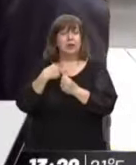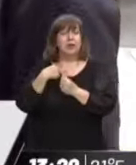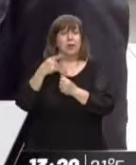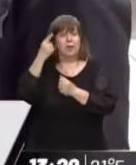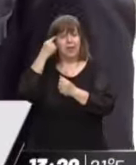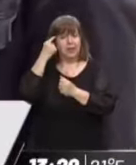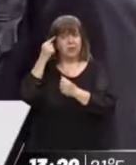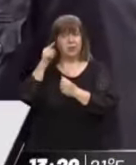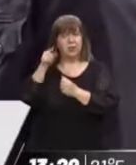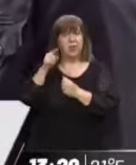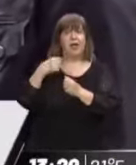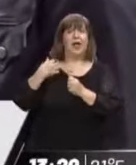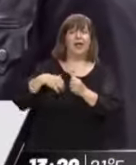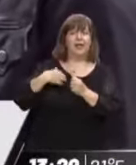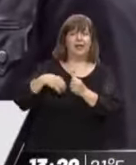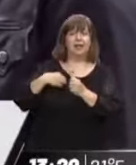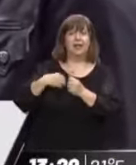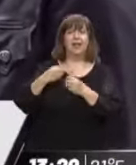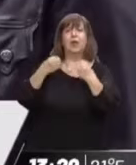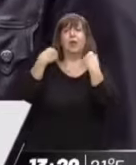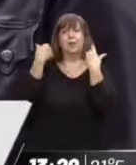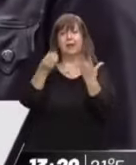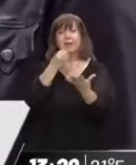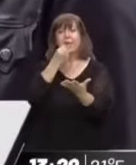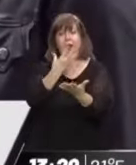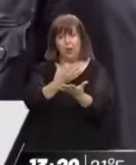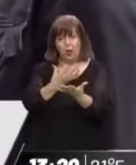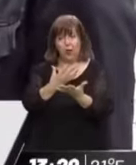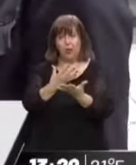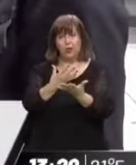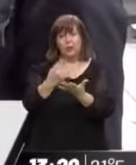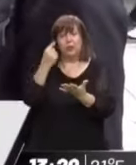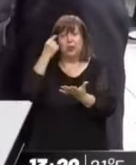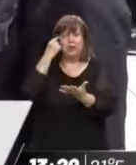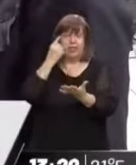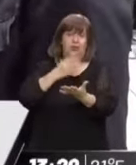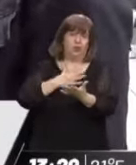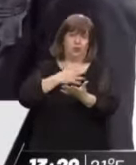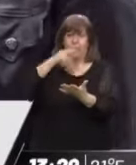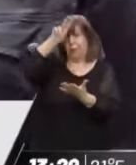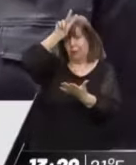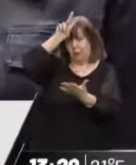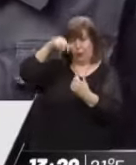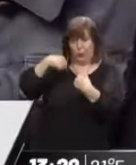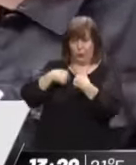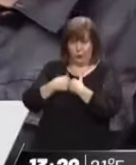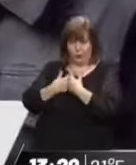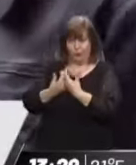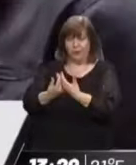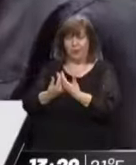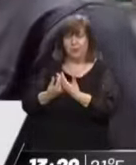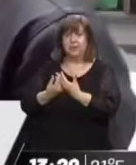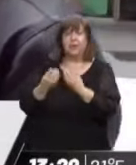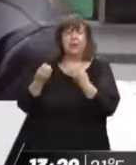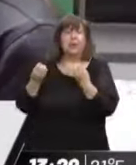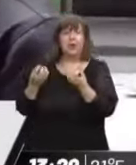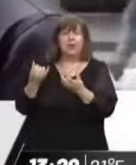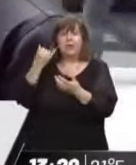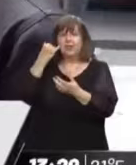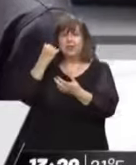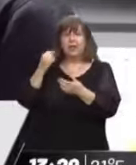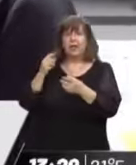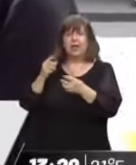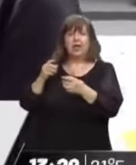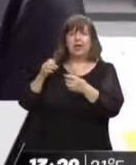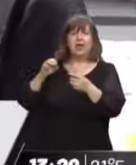los argentinos merecen estar mejor. Eso es lo que pienso. No, y sobre todo después de tantos años